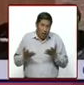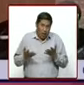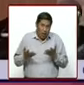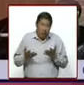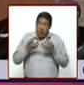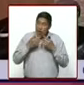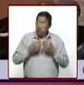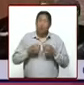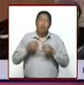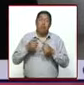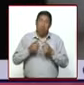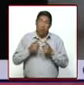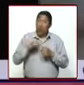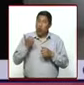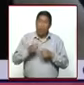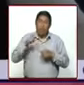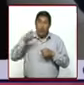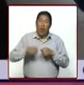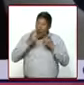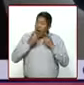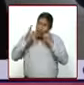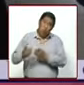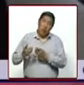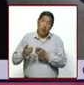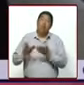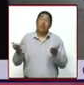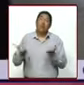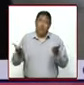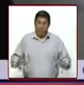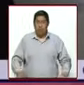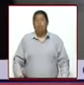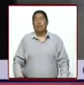una denuncia de la víctima.